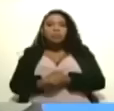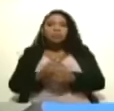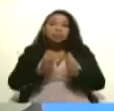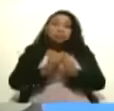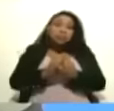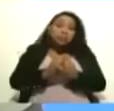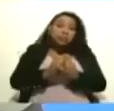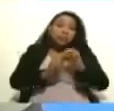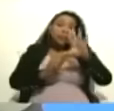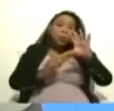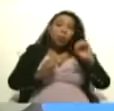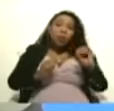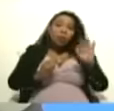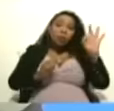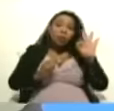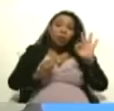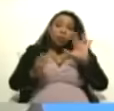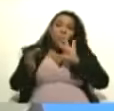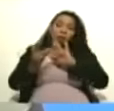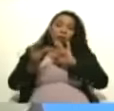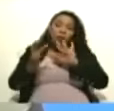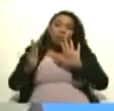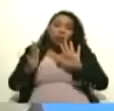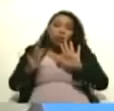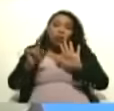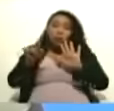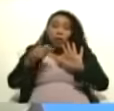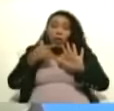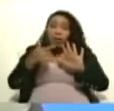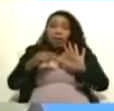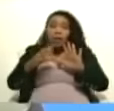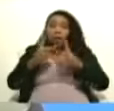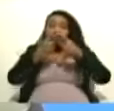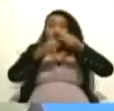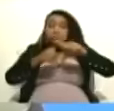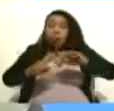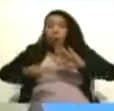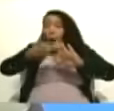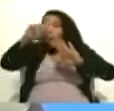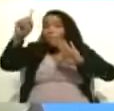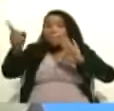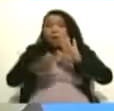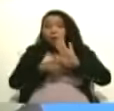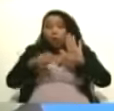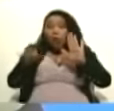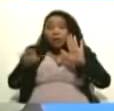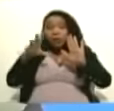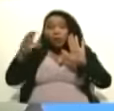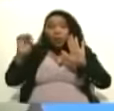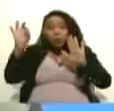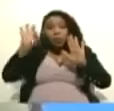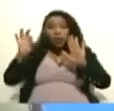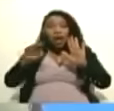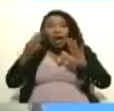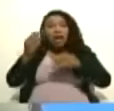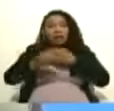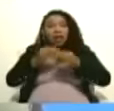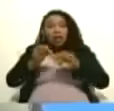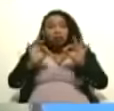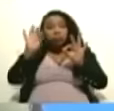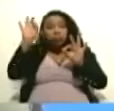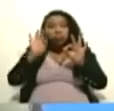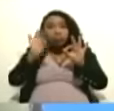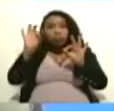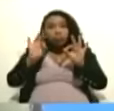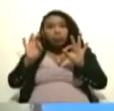50% de transmisión para tú decir el número total de votos ese 50% lo tienes que proyectar A cuánto a